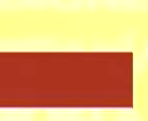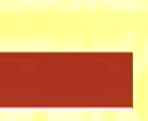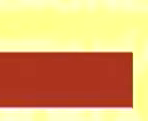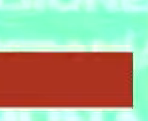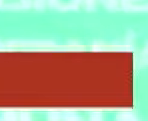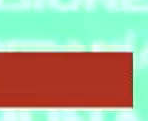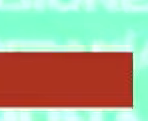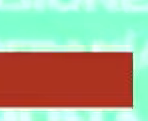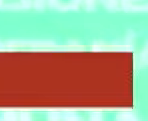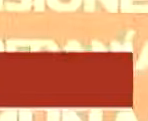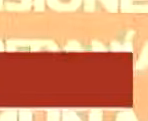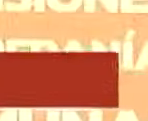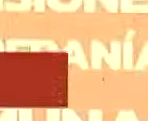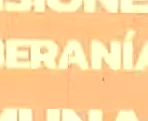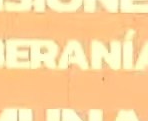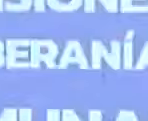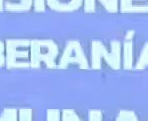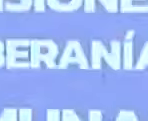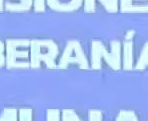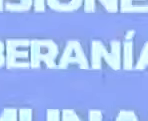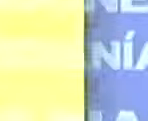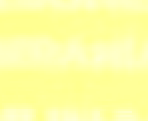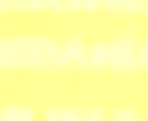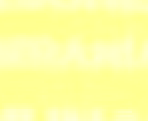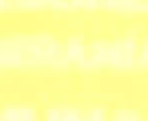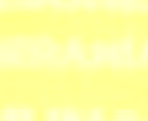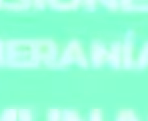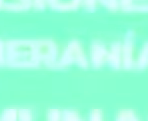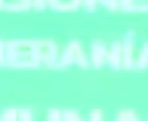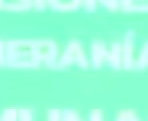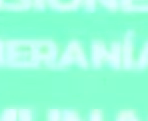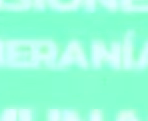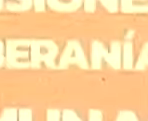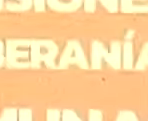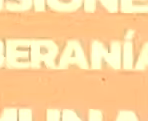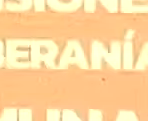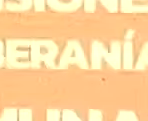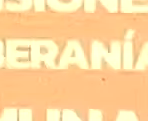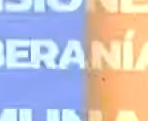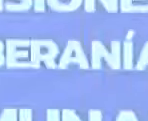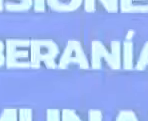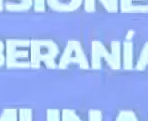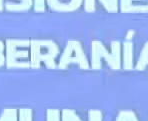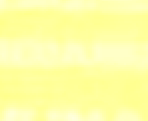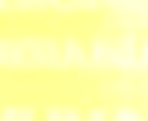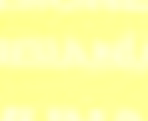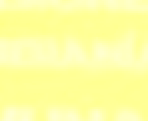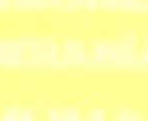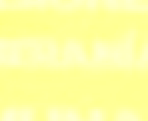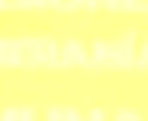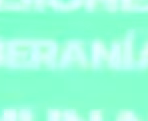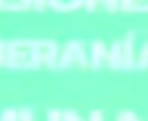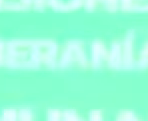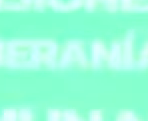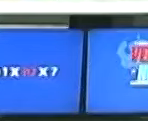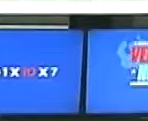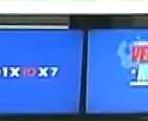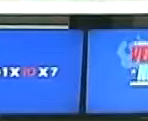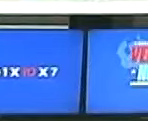los detalles de lo que es el registro de esta poderosa maquinaria. De inmediato vamos a ver cómo se desarrolla la